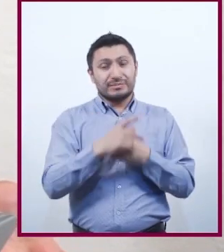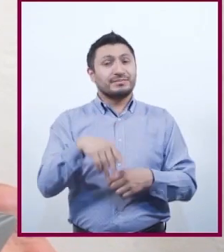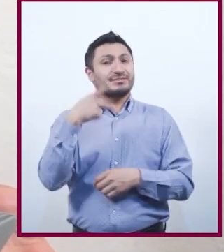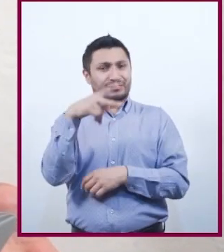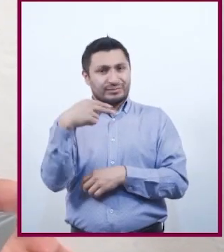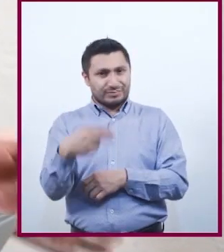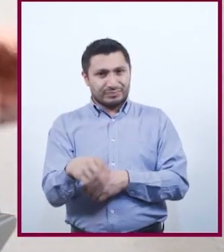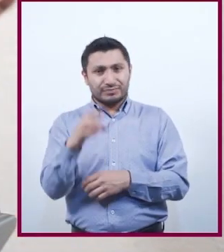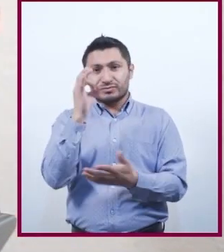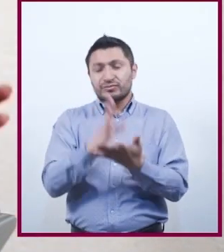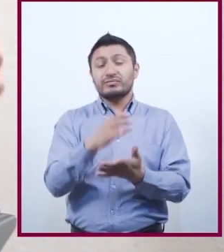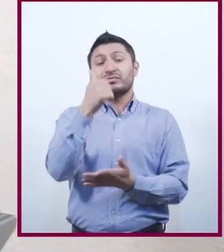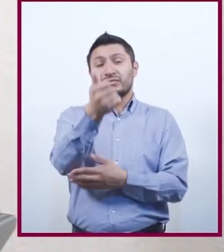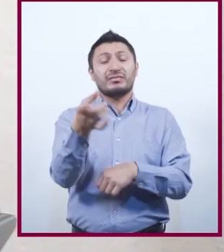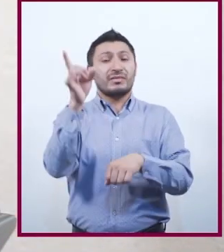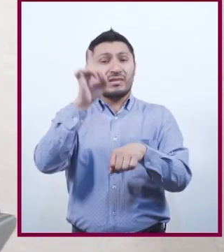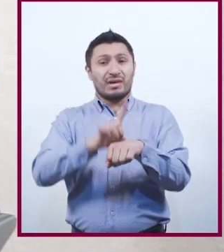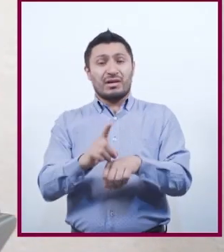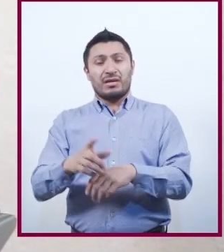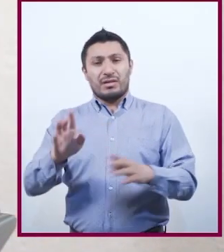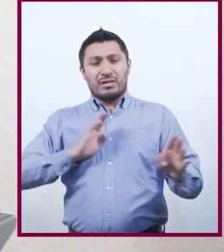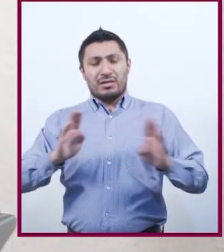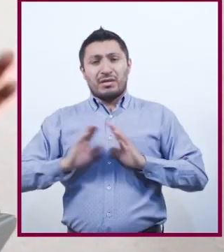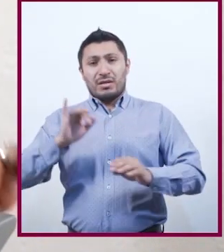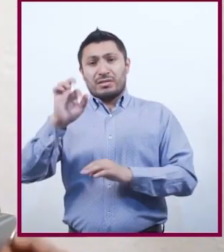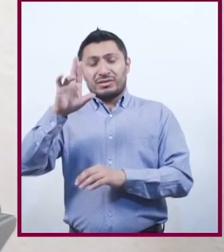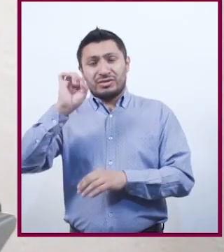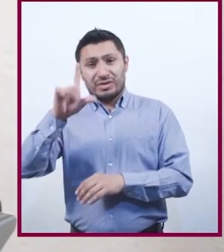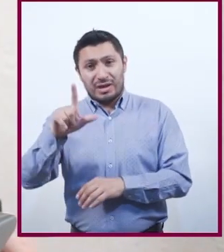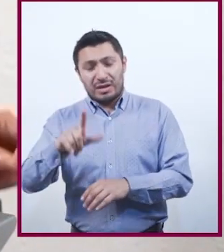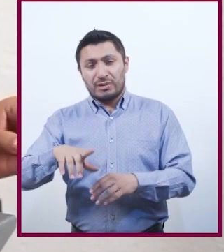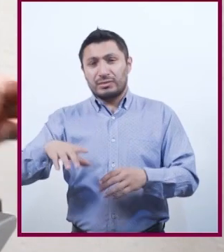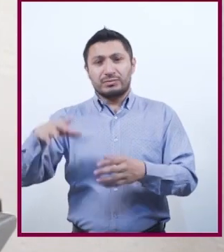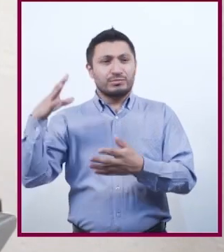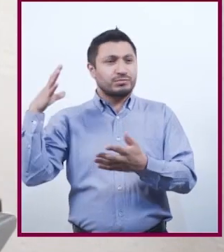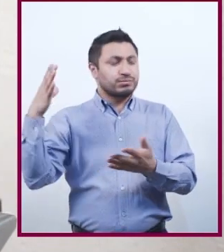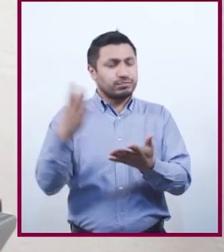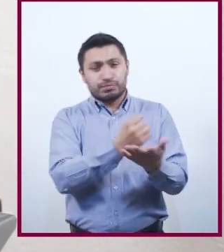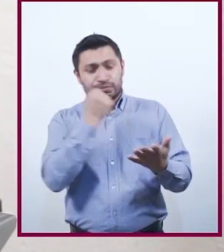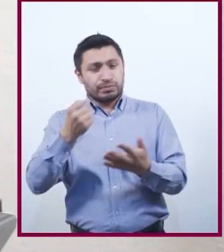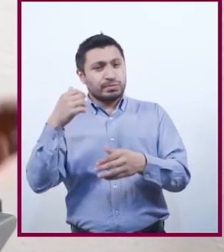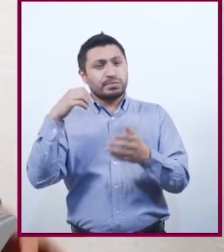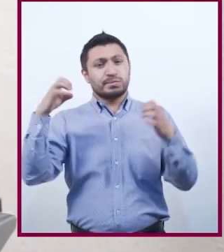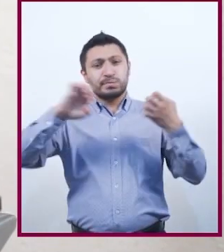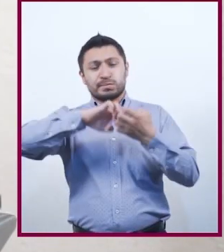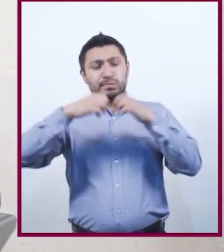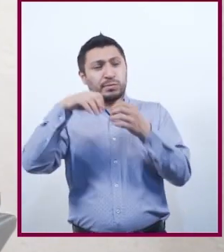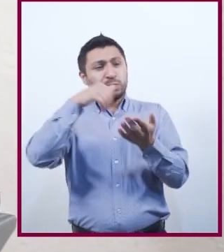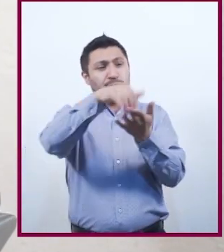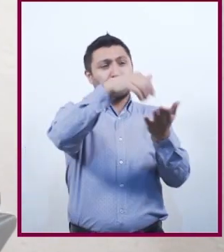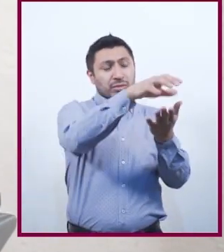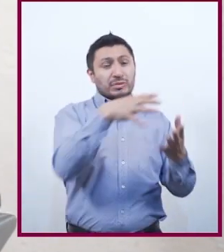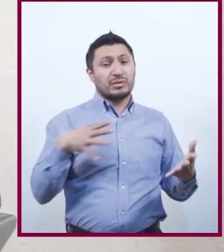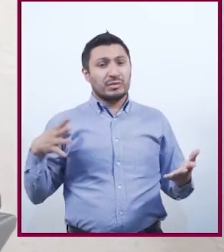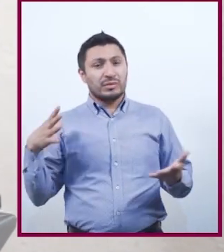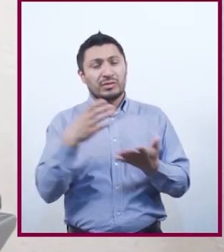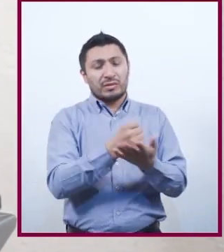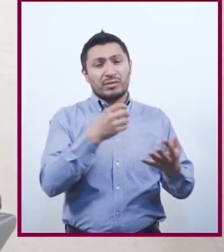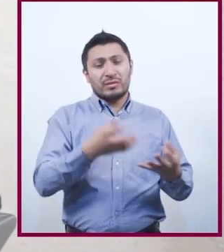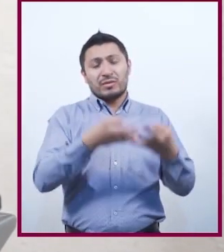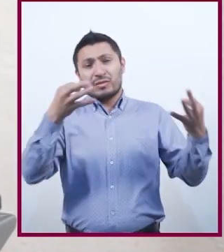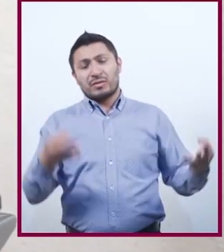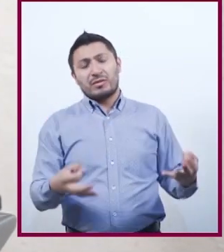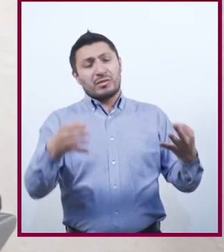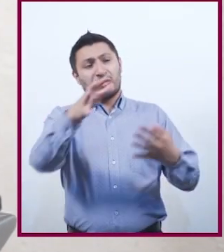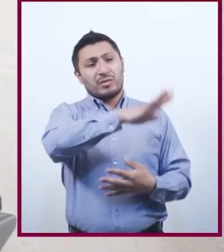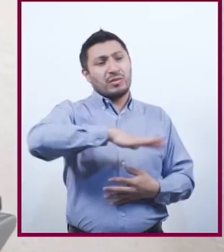su nombre lo indica, en tan solo 6 días, el ejército israelí arrasó con los enemigos y conquistó territorios como la